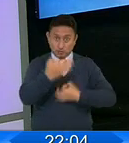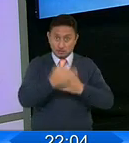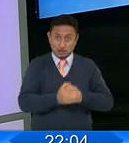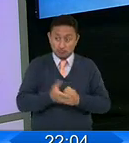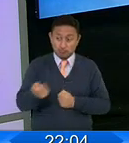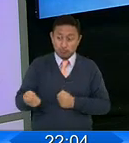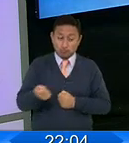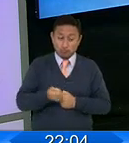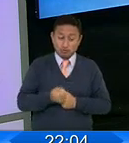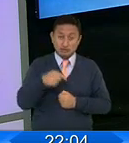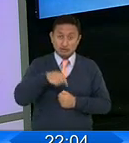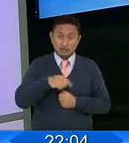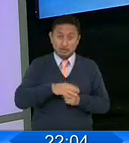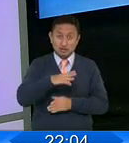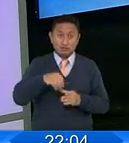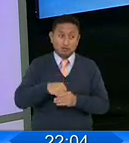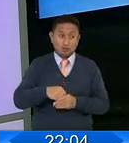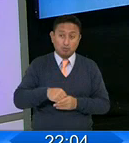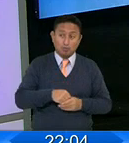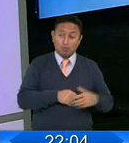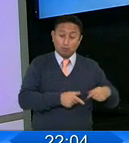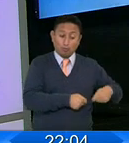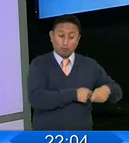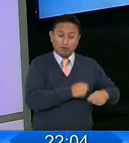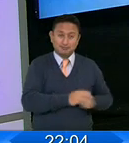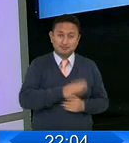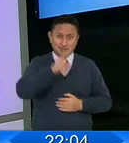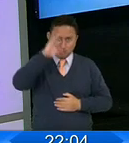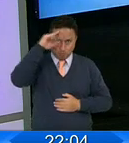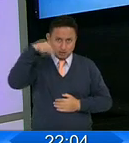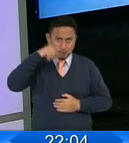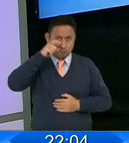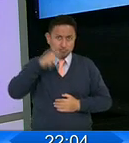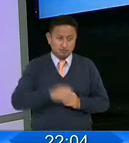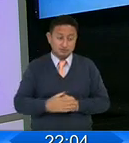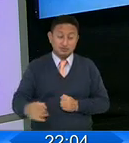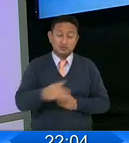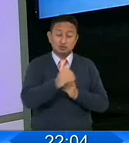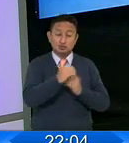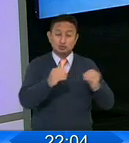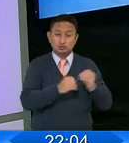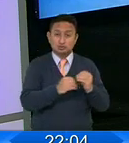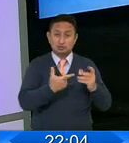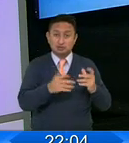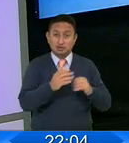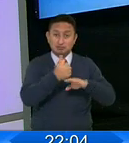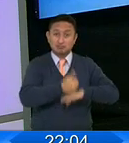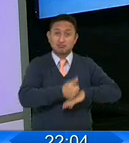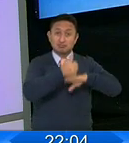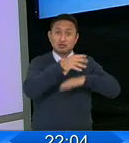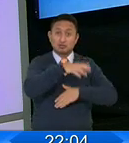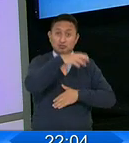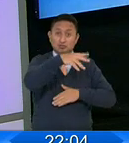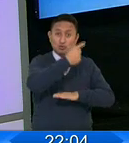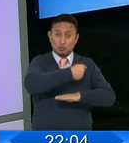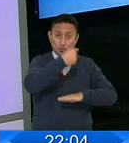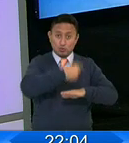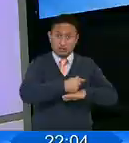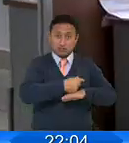para alterar los sorteos. Los agentes de la policía y fiscalía allanaron las oficinas de la Corte Provincial del Guayas.